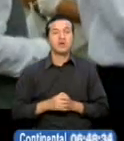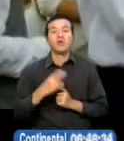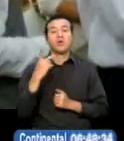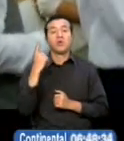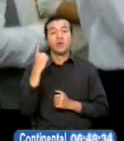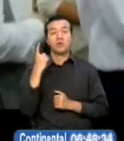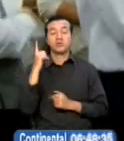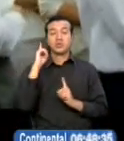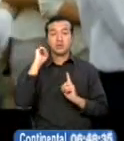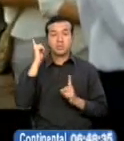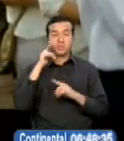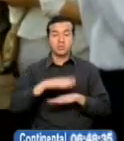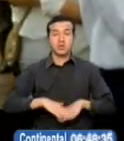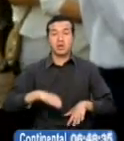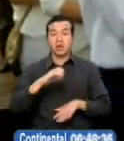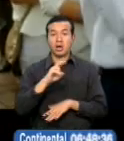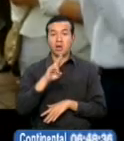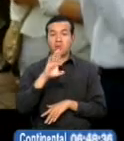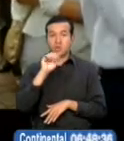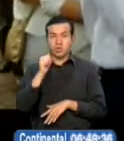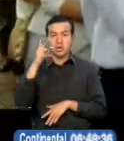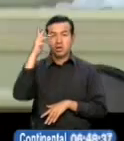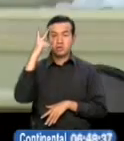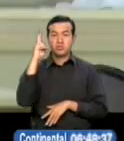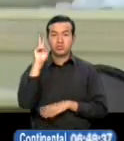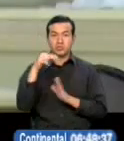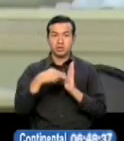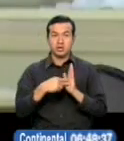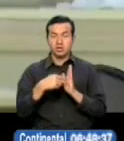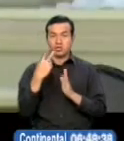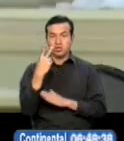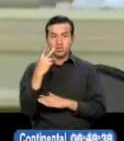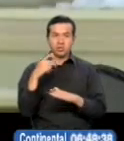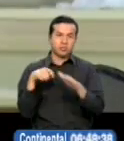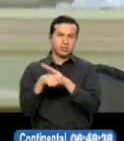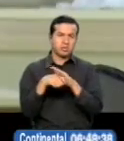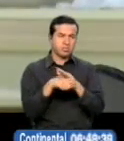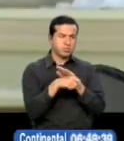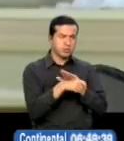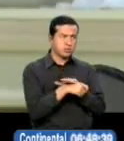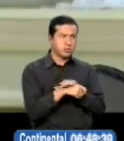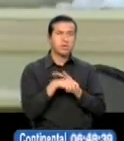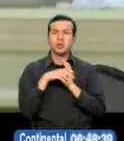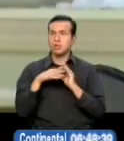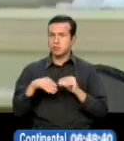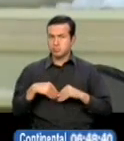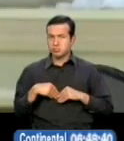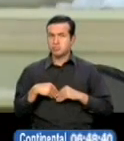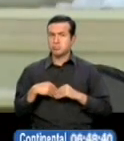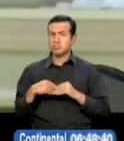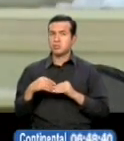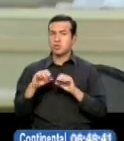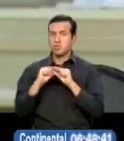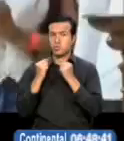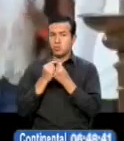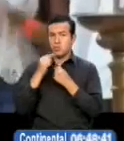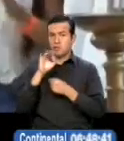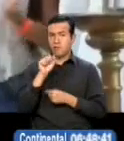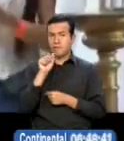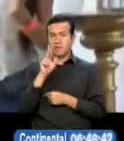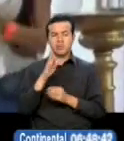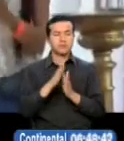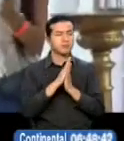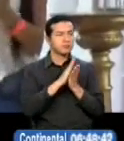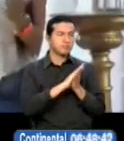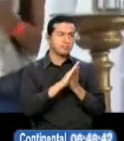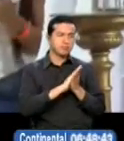colombianos del departamento del Valle del Cauca, secuestrados en 2002 y asesinados 5 años después, aceptaron la petición de perdón de la guerrilla de las FARC. Jorge